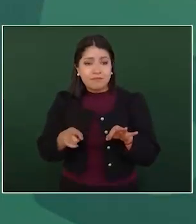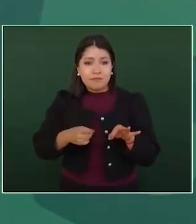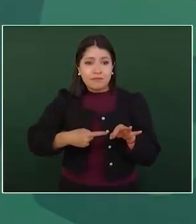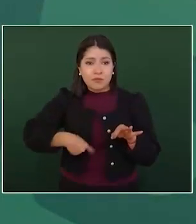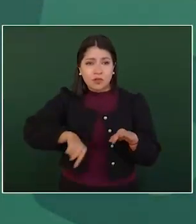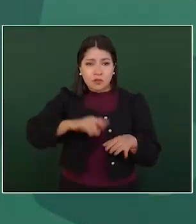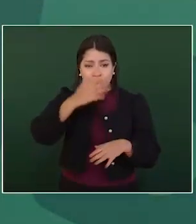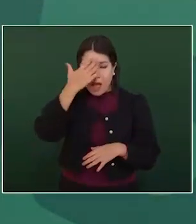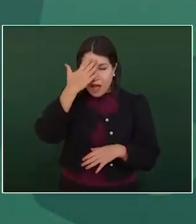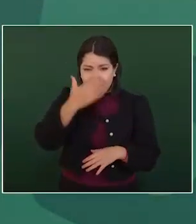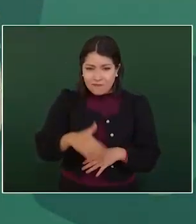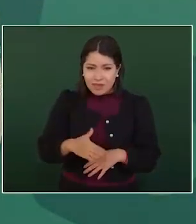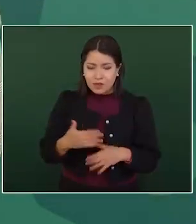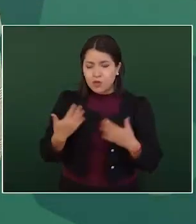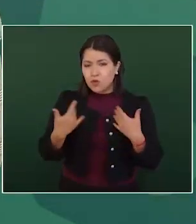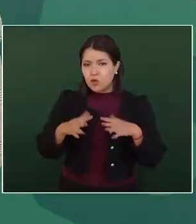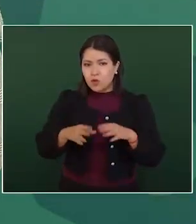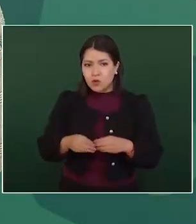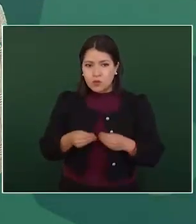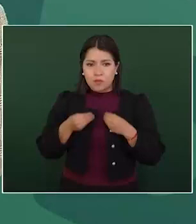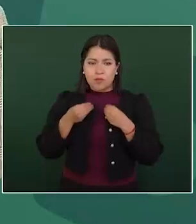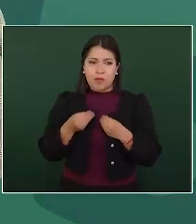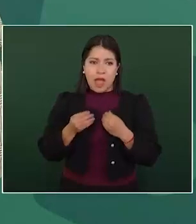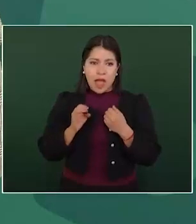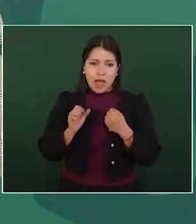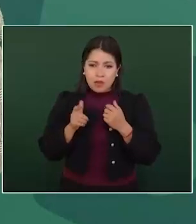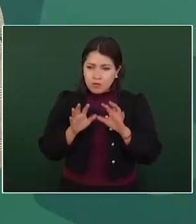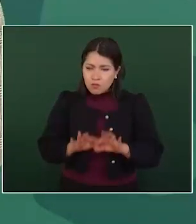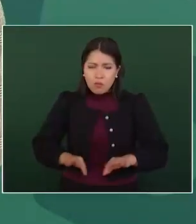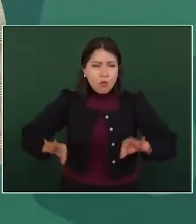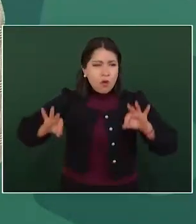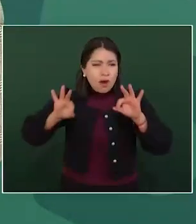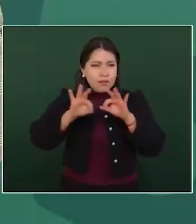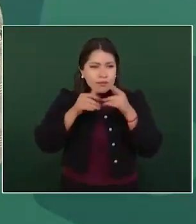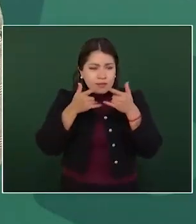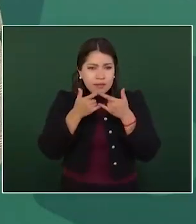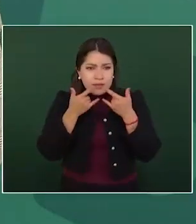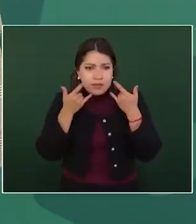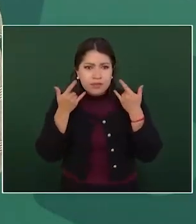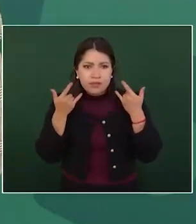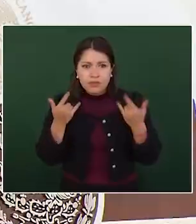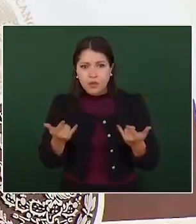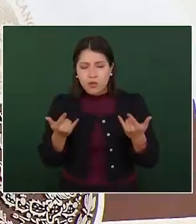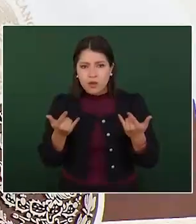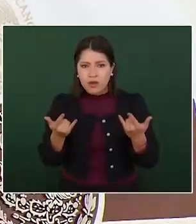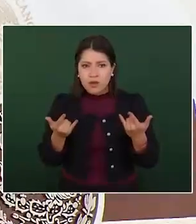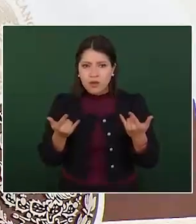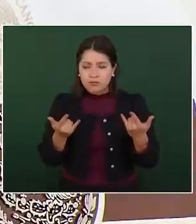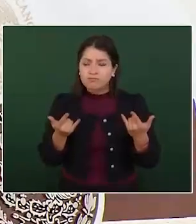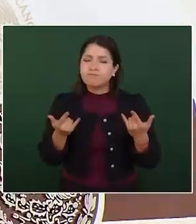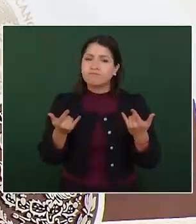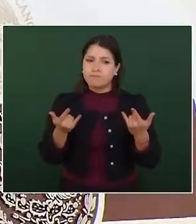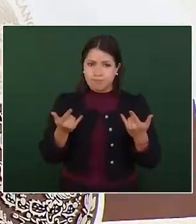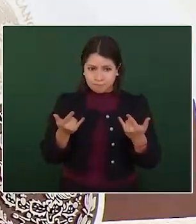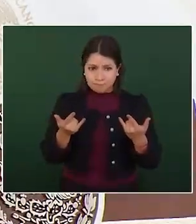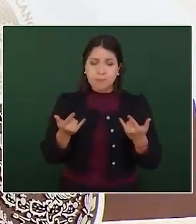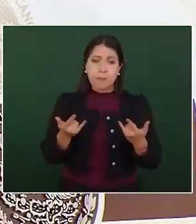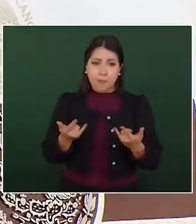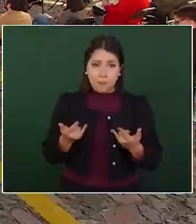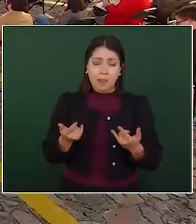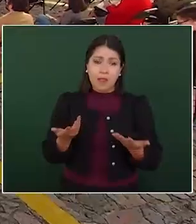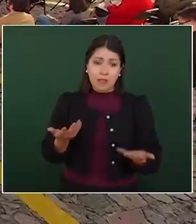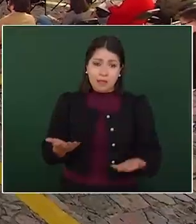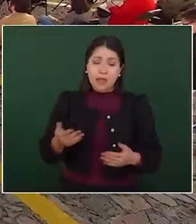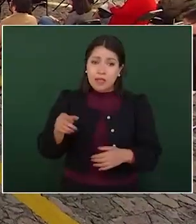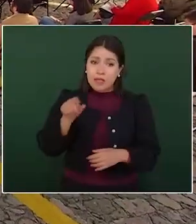conscientes de que vivíamos un momento histórico muy importante y que estaba presente en este